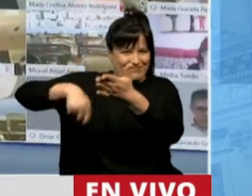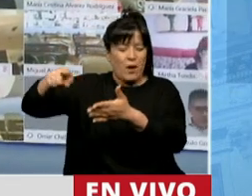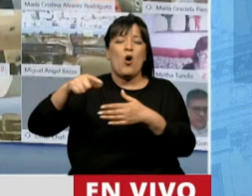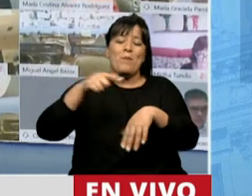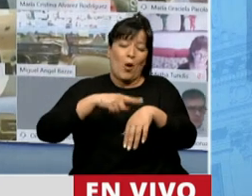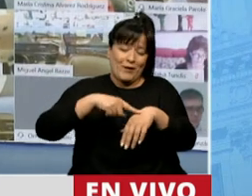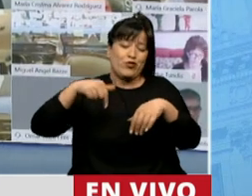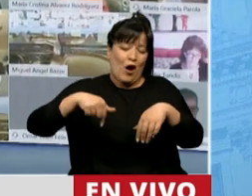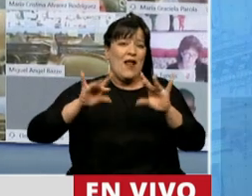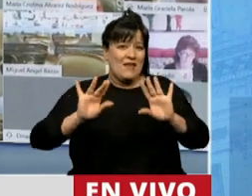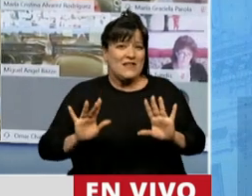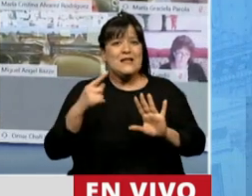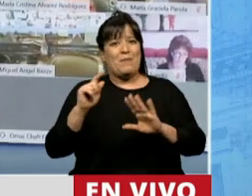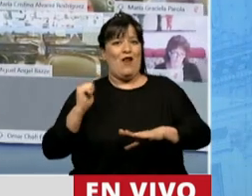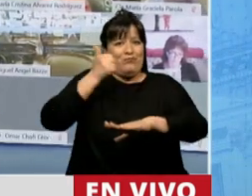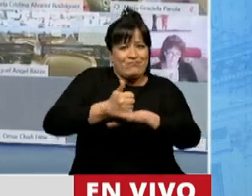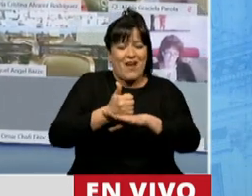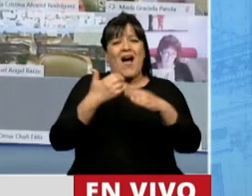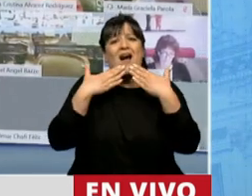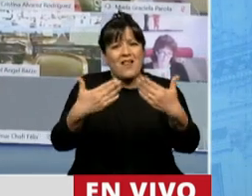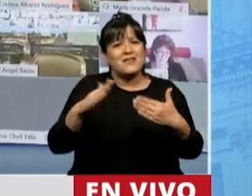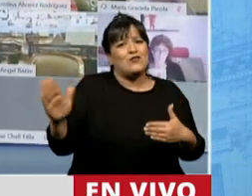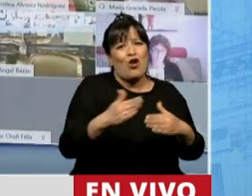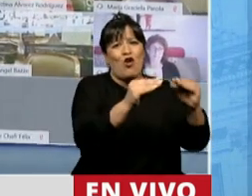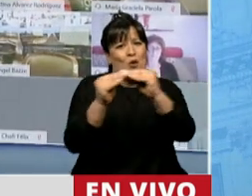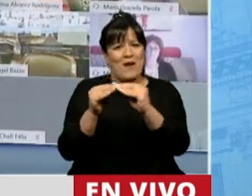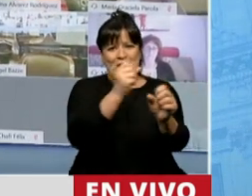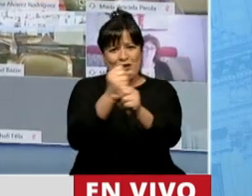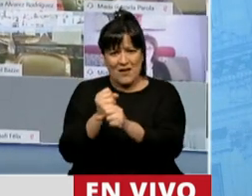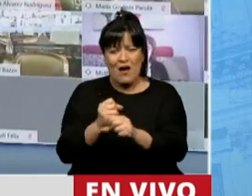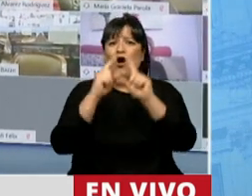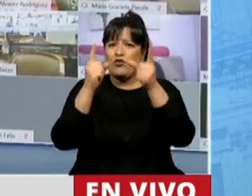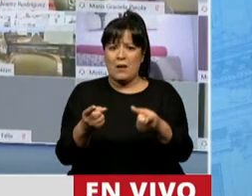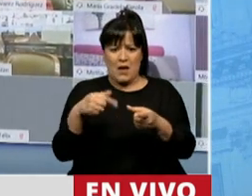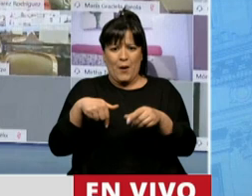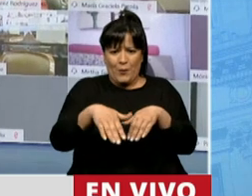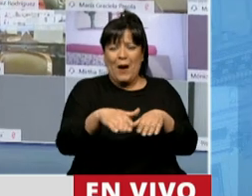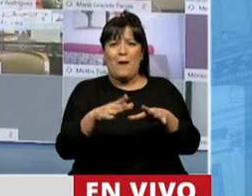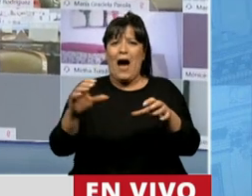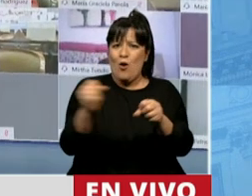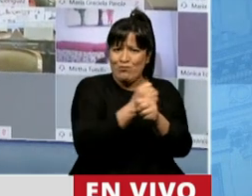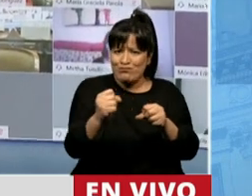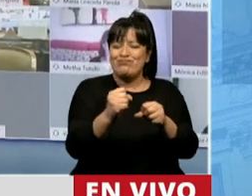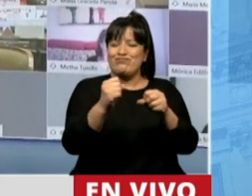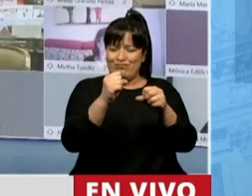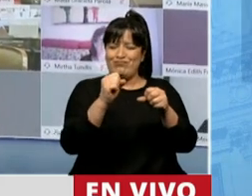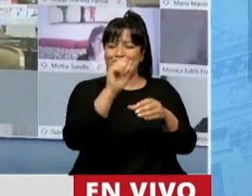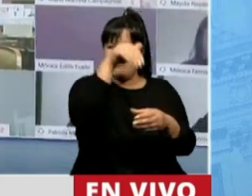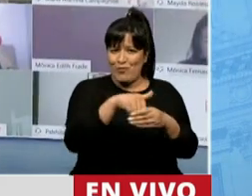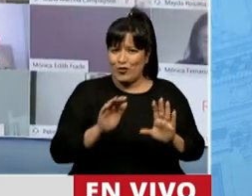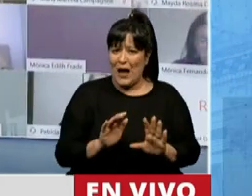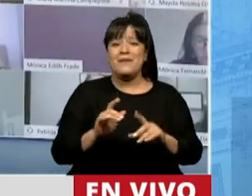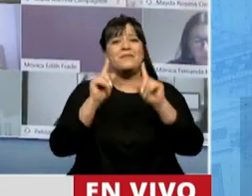estamos viviendo quería estar presente para agradecer a todos nuestros colegas también por el el el paso que estamos por dar por votar y como dijeron